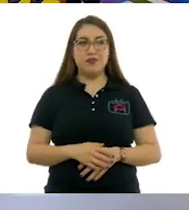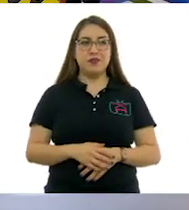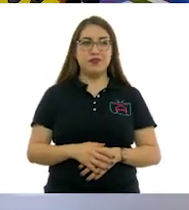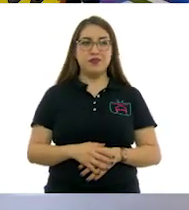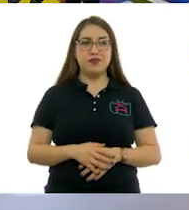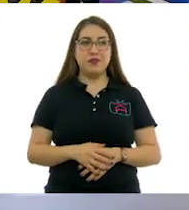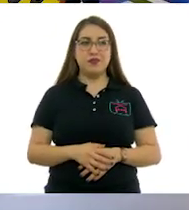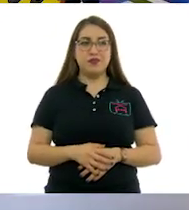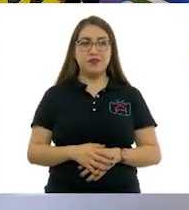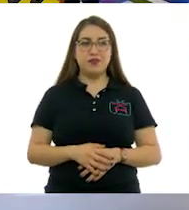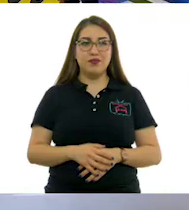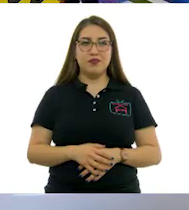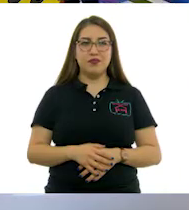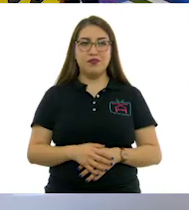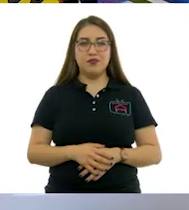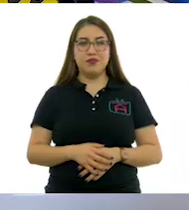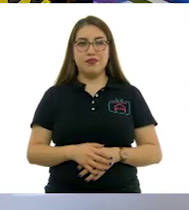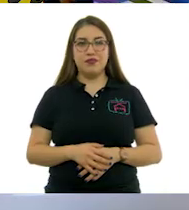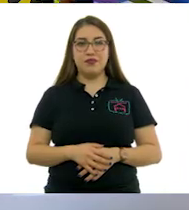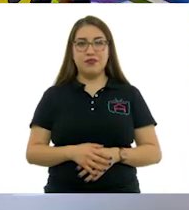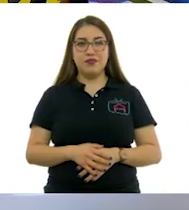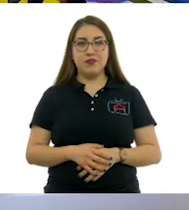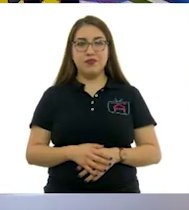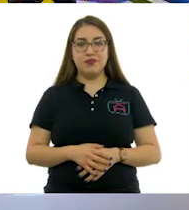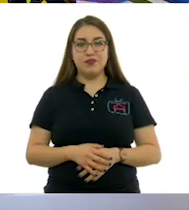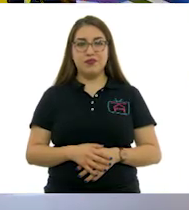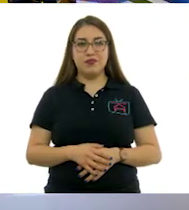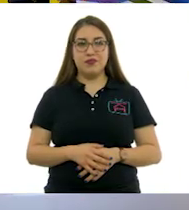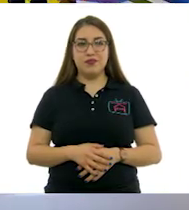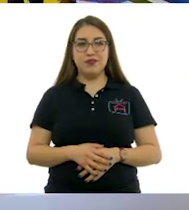Y luego otro. Cambiamos uno y uno.